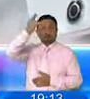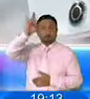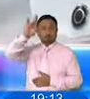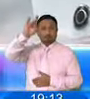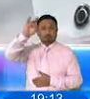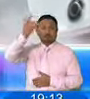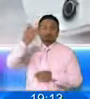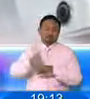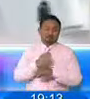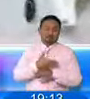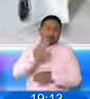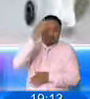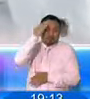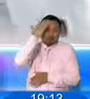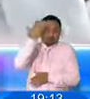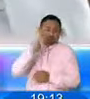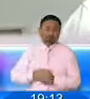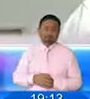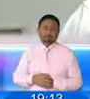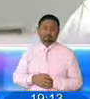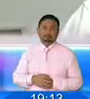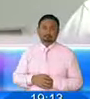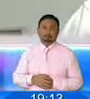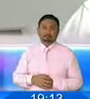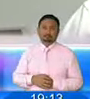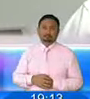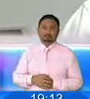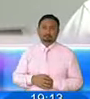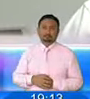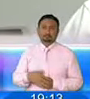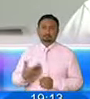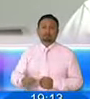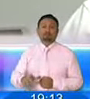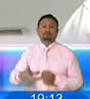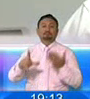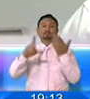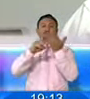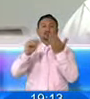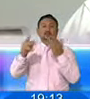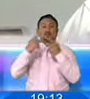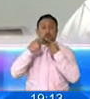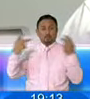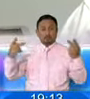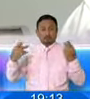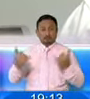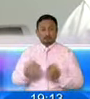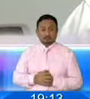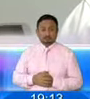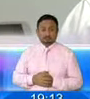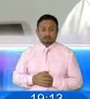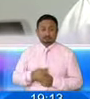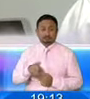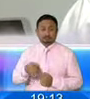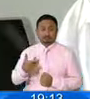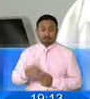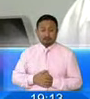era previsible y por varias razones. Toda vez que las finanzas públicas todavía no reciben el programa económico que